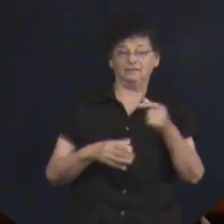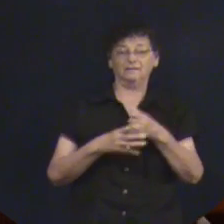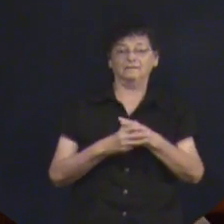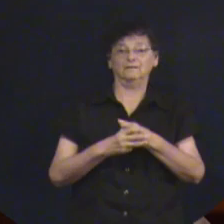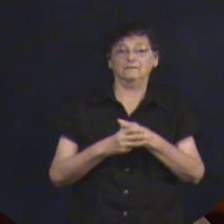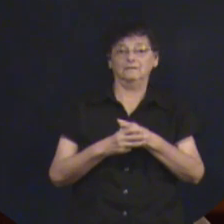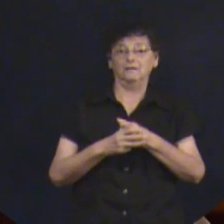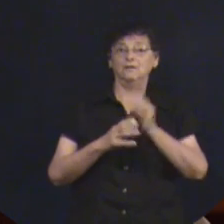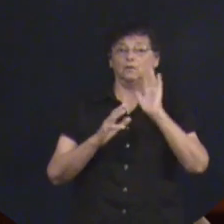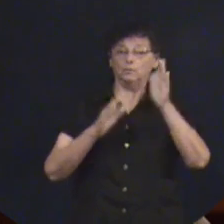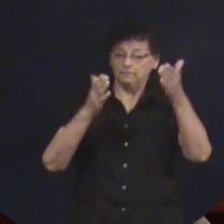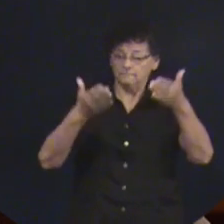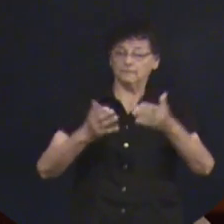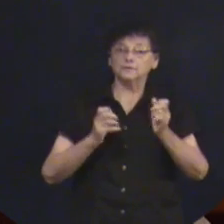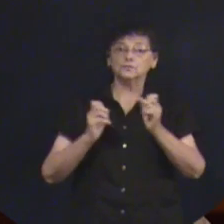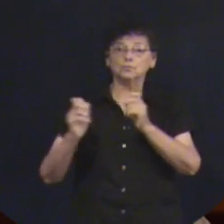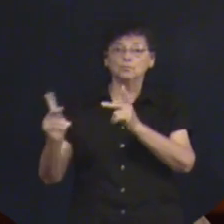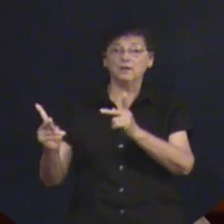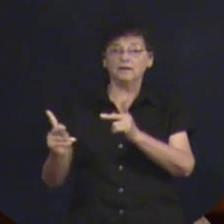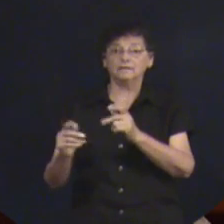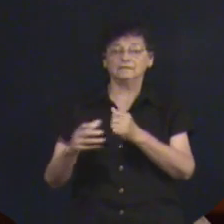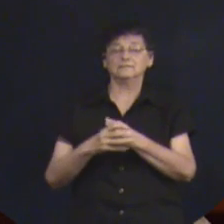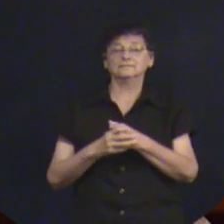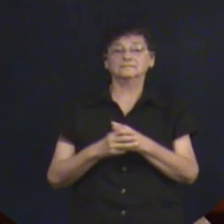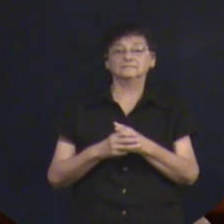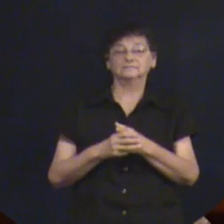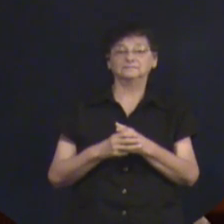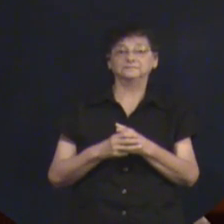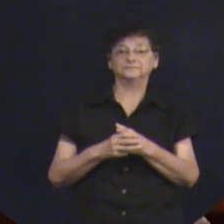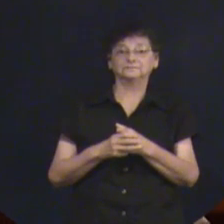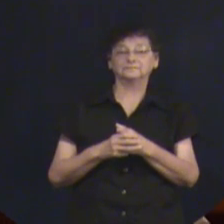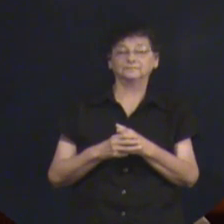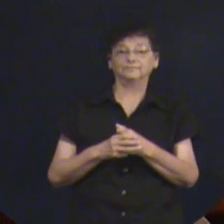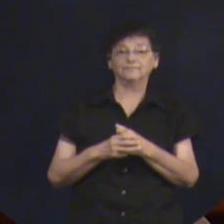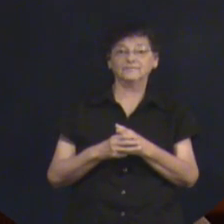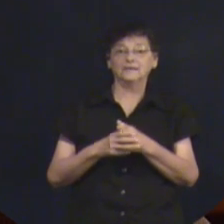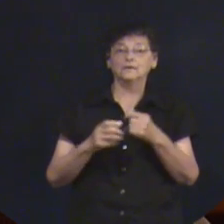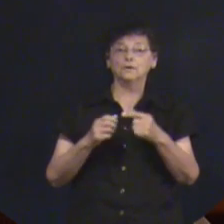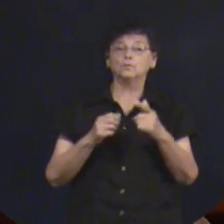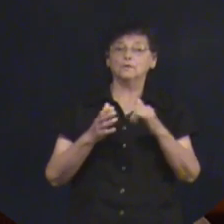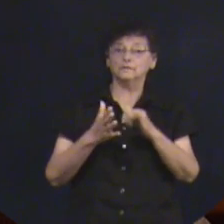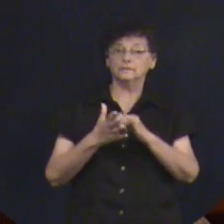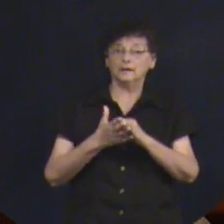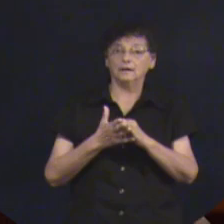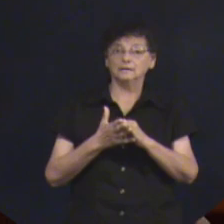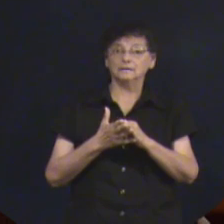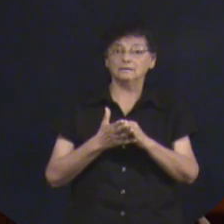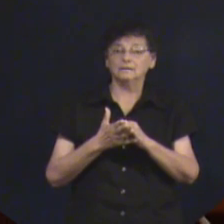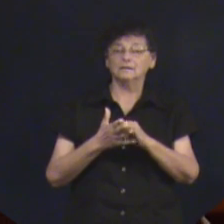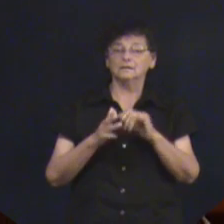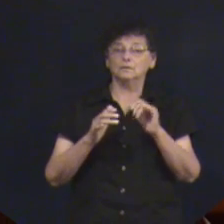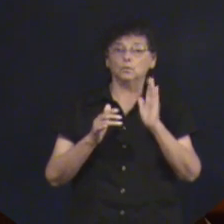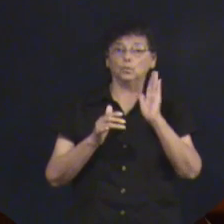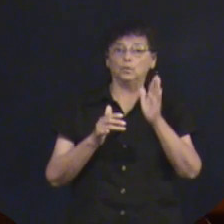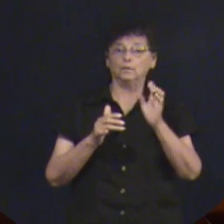ellos te inviten a su vez, y con eso